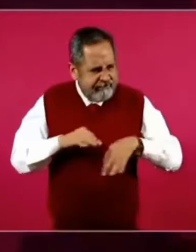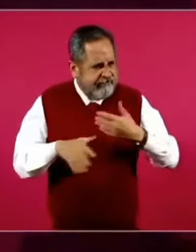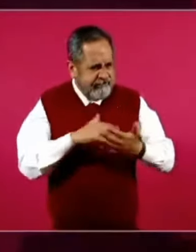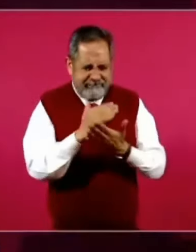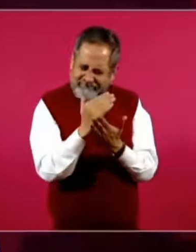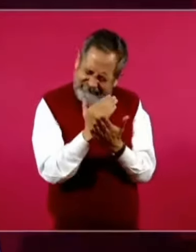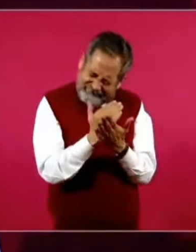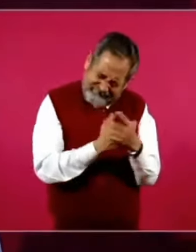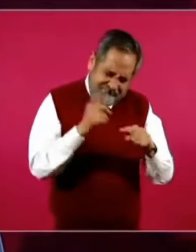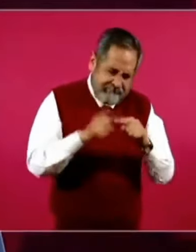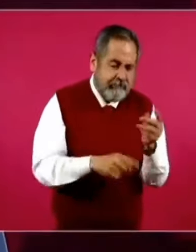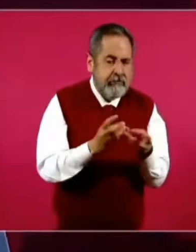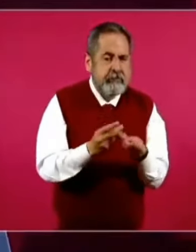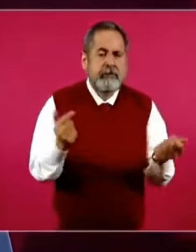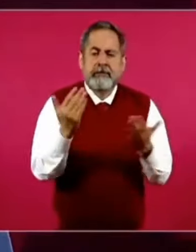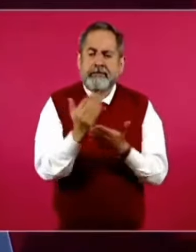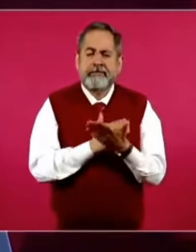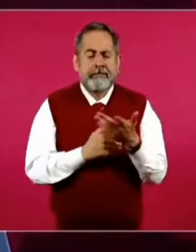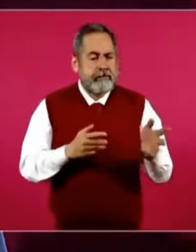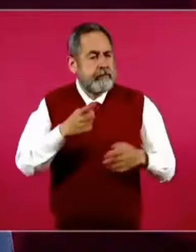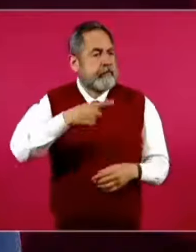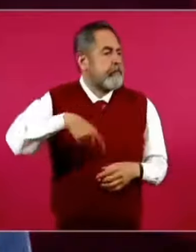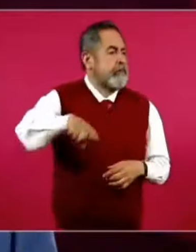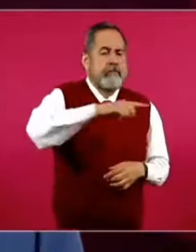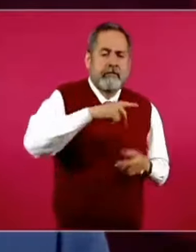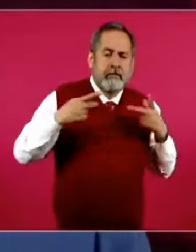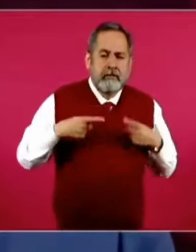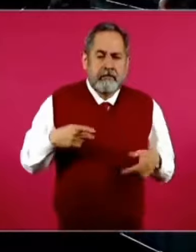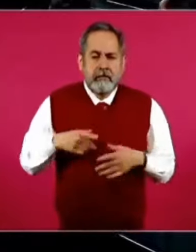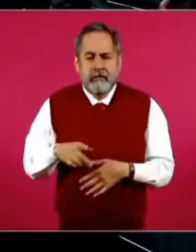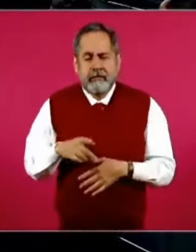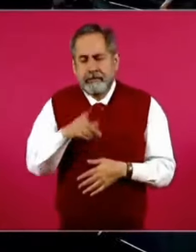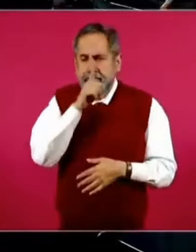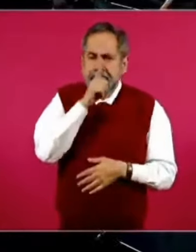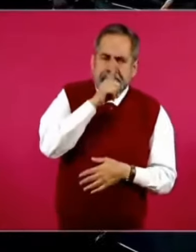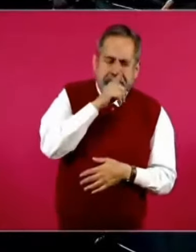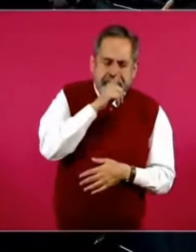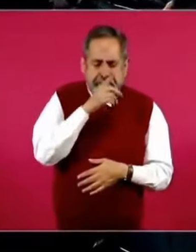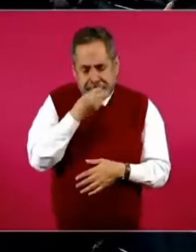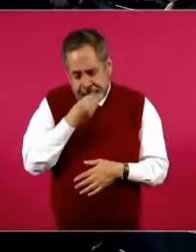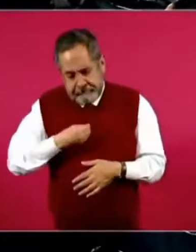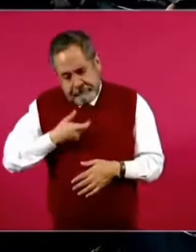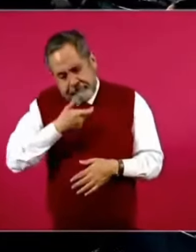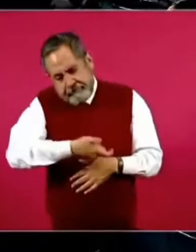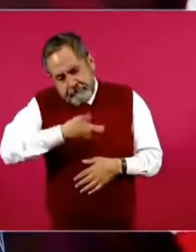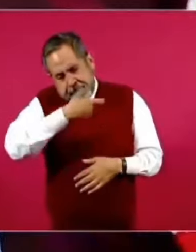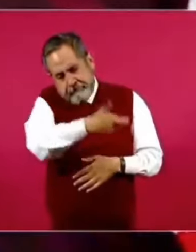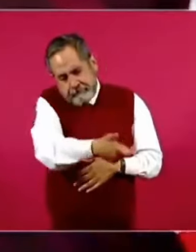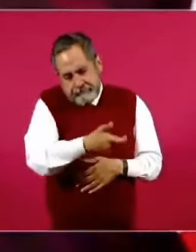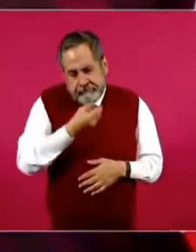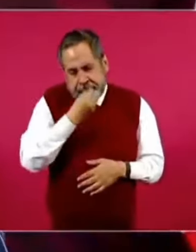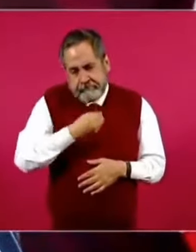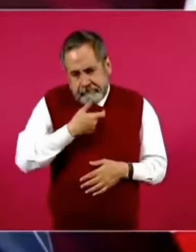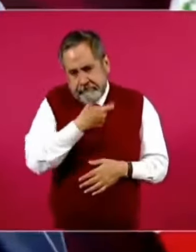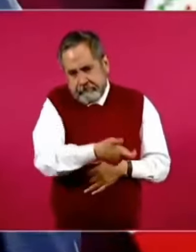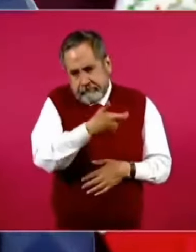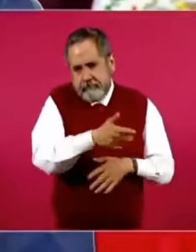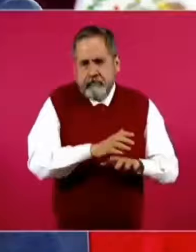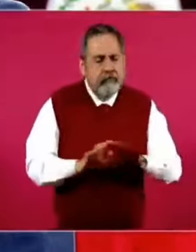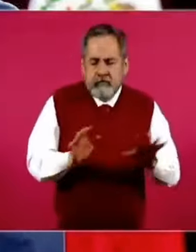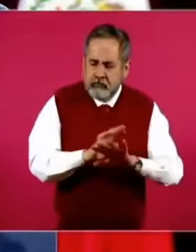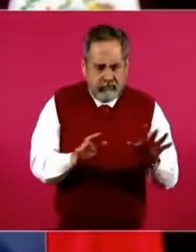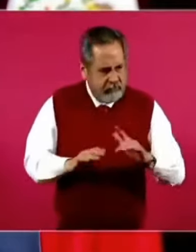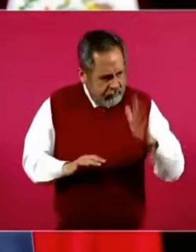trabajando para que la gente no se vea obligada, ¿sí?, a pagar cuotas,